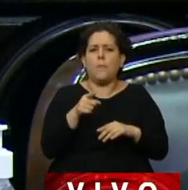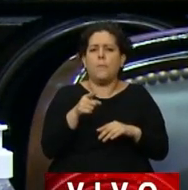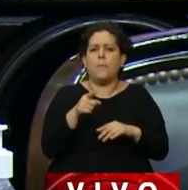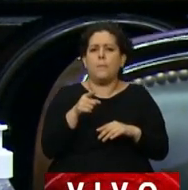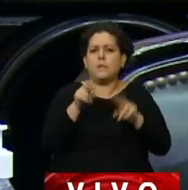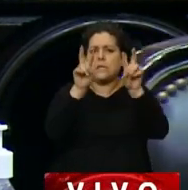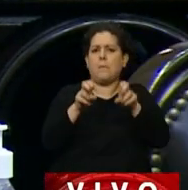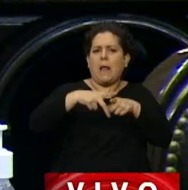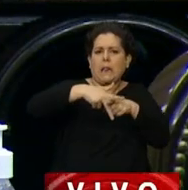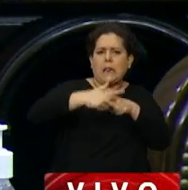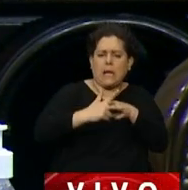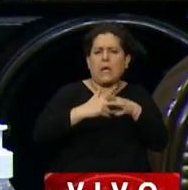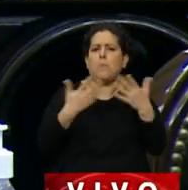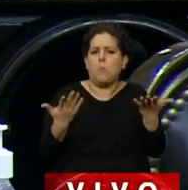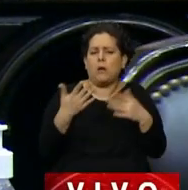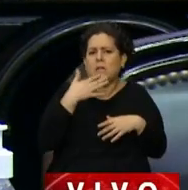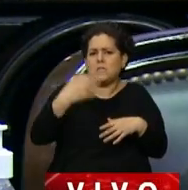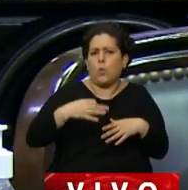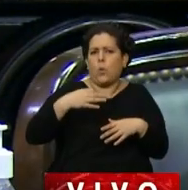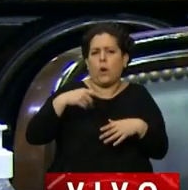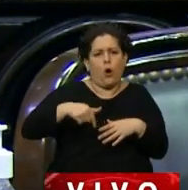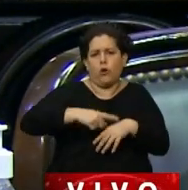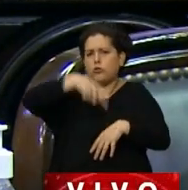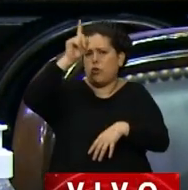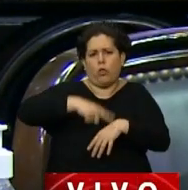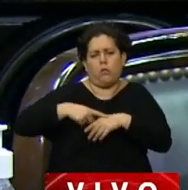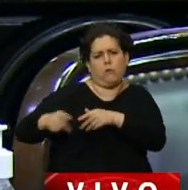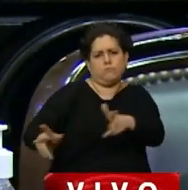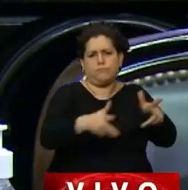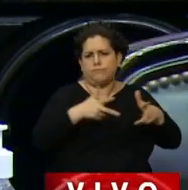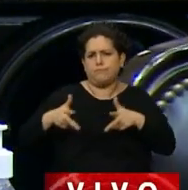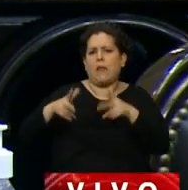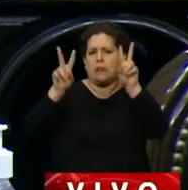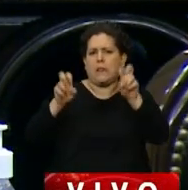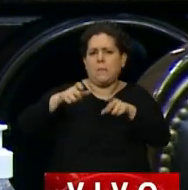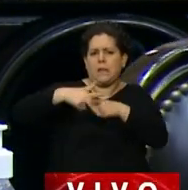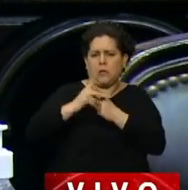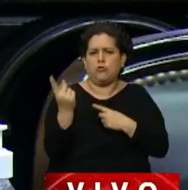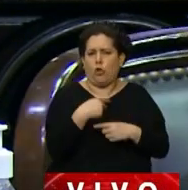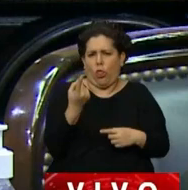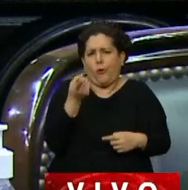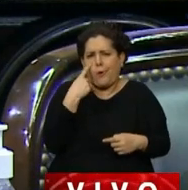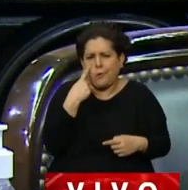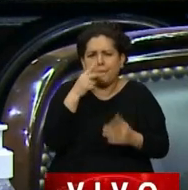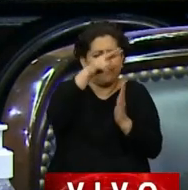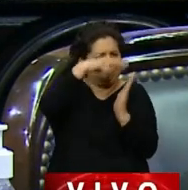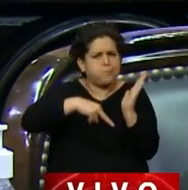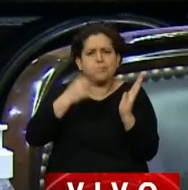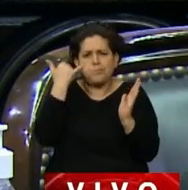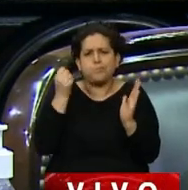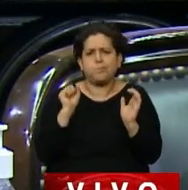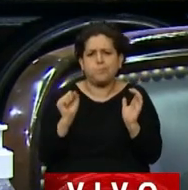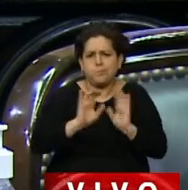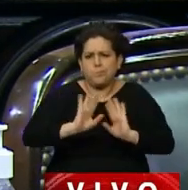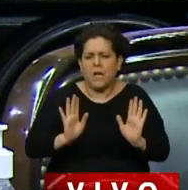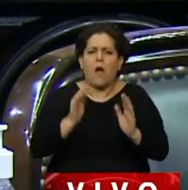en las cuestiones técnicas, porque seguramente vamos a hablar toda la tarde de esto. Ya todos conocemos este dictamen y